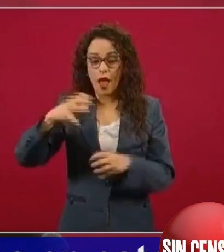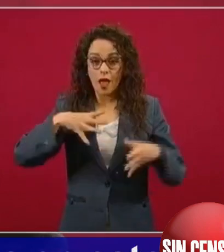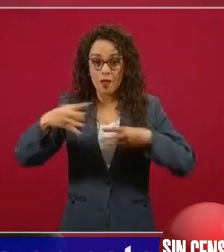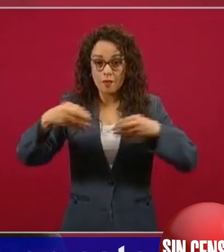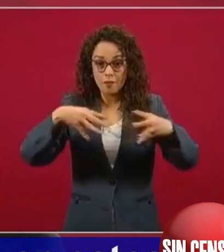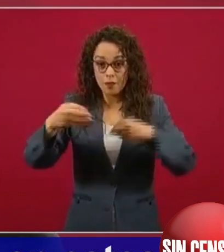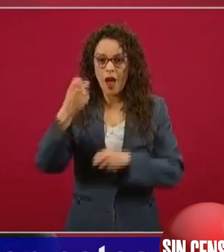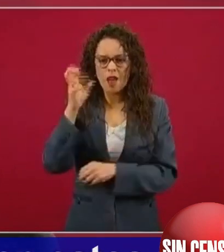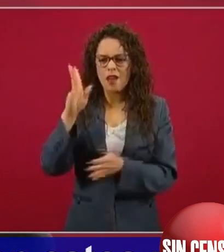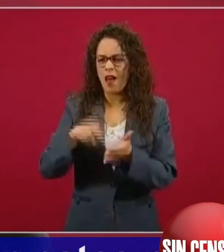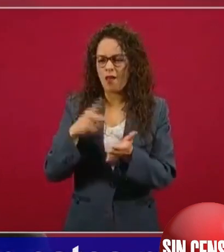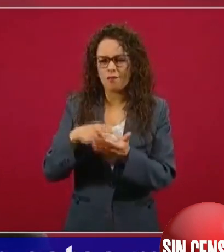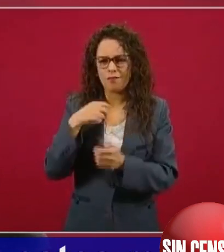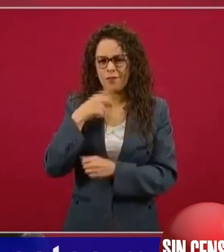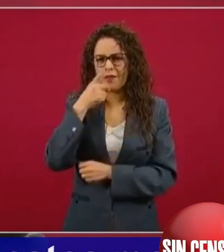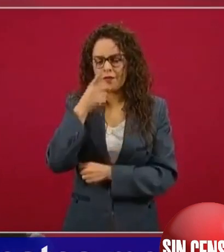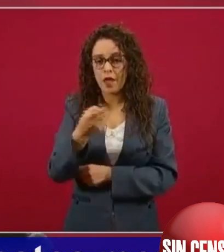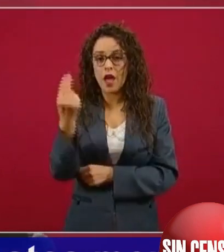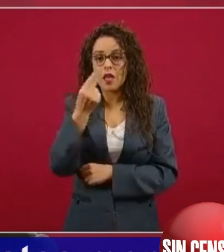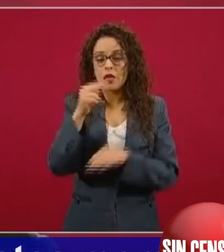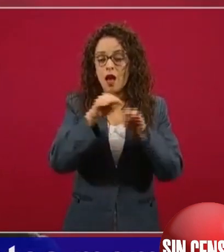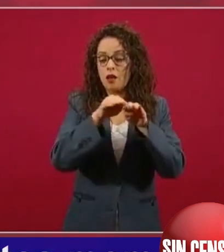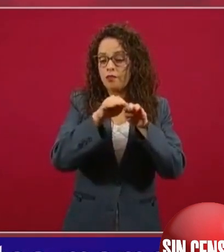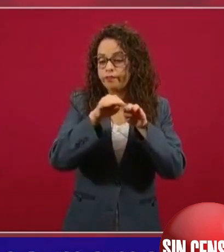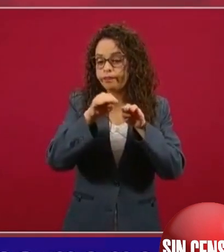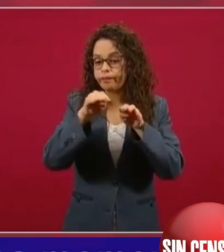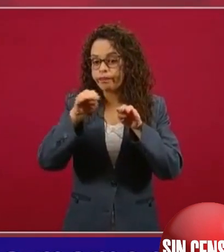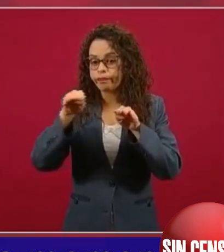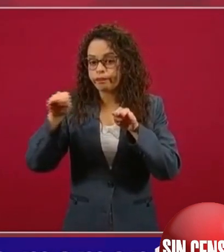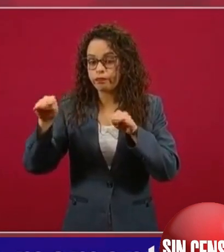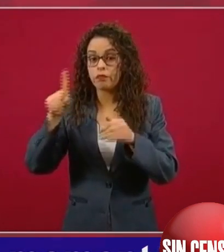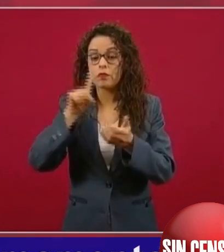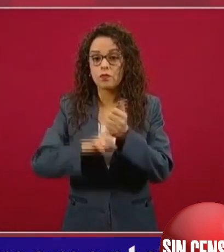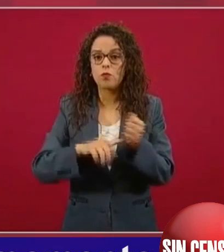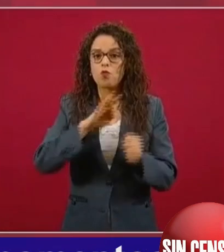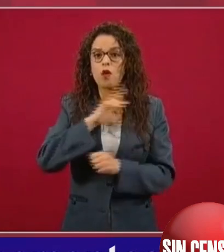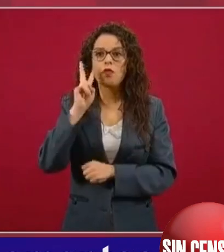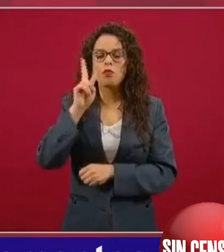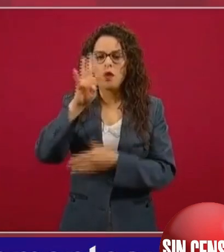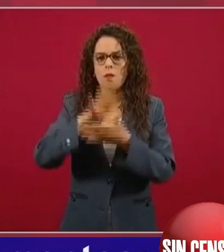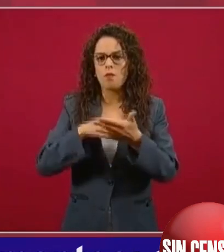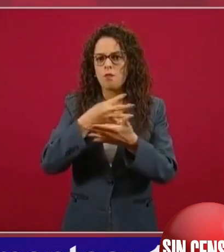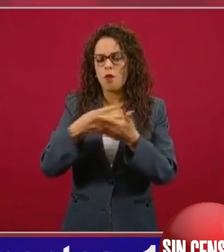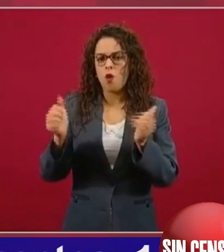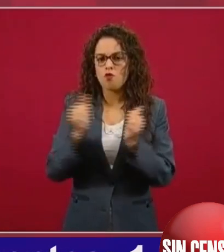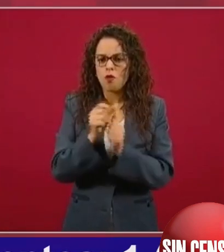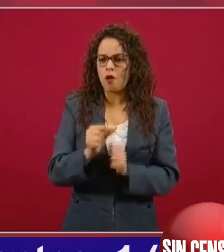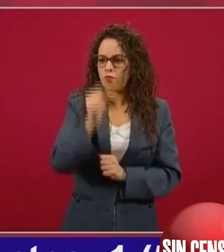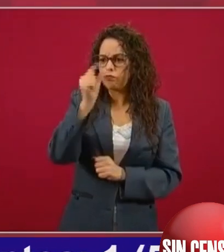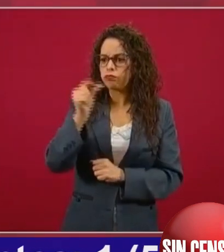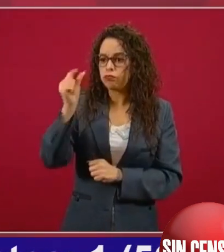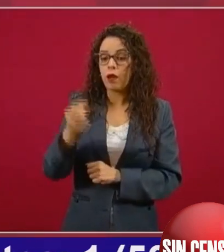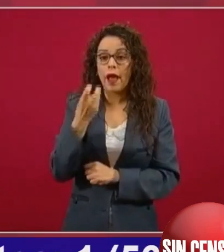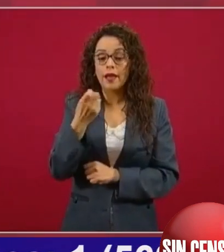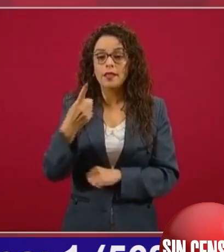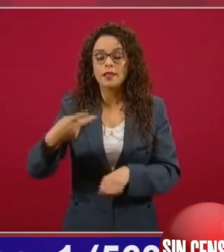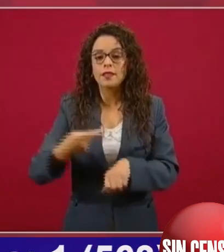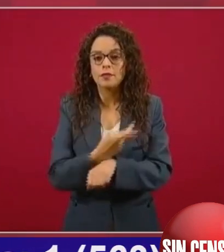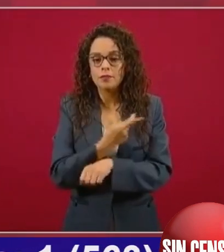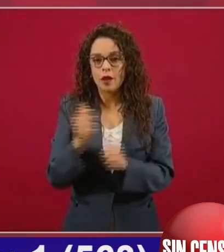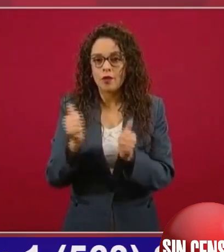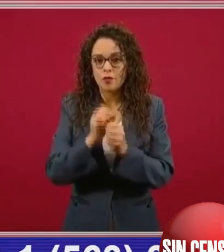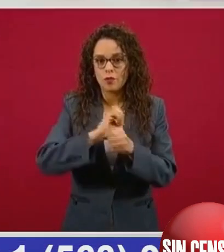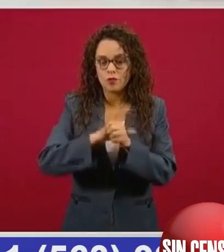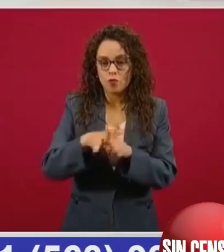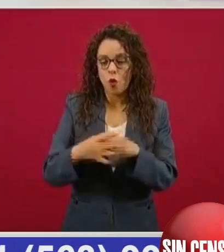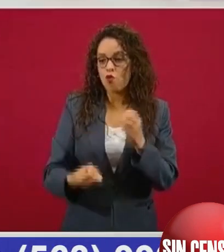muchísimo. La curva epidémica es la representación gráfica de la intensidad de ocurrencia del fenómeno, nuevos casos,